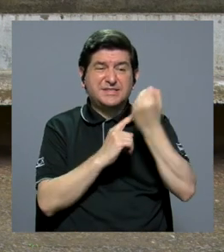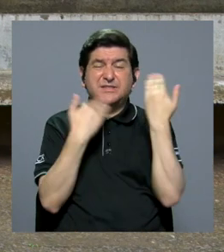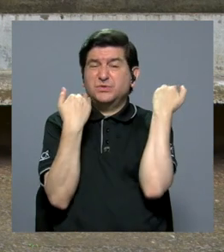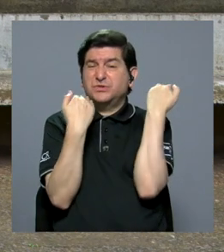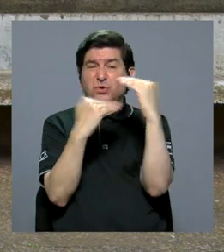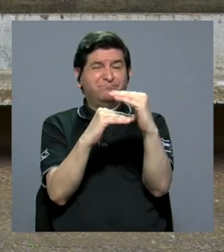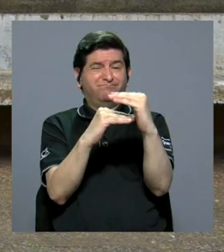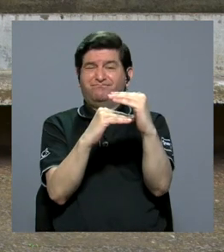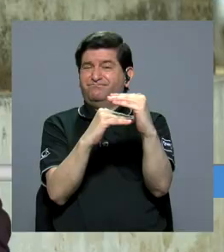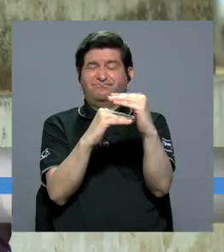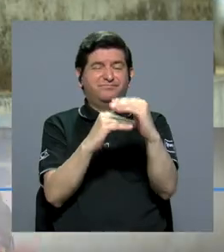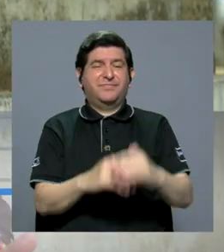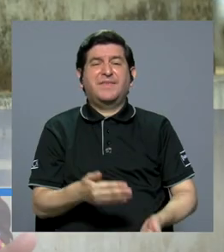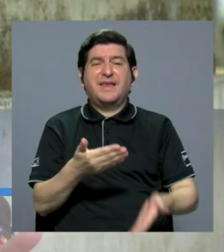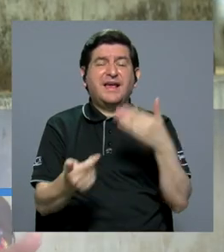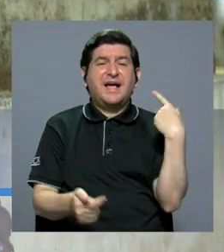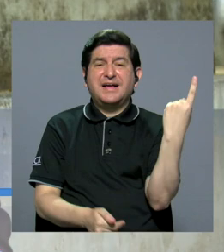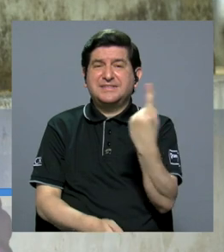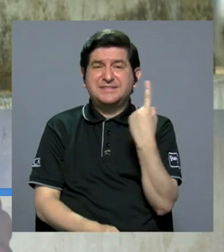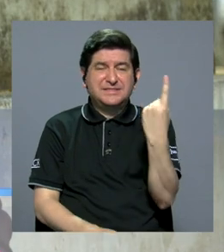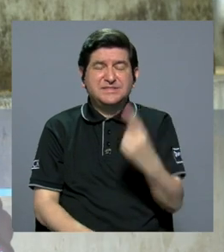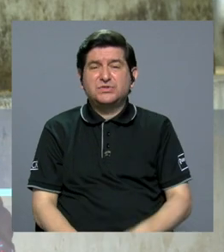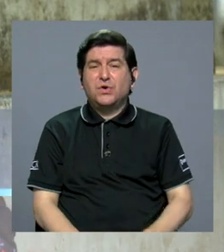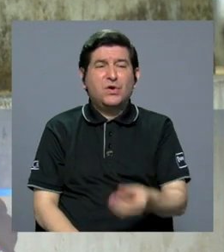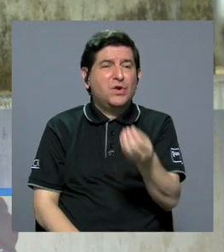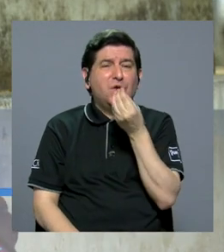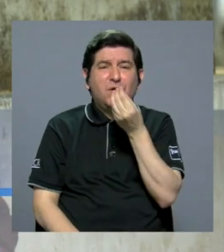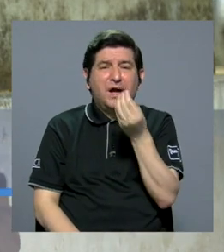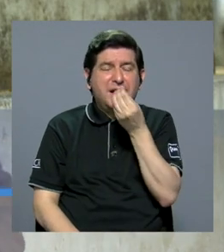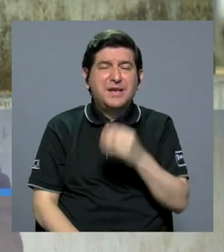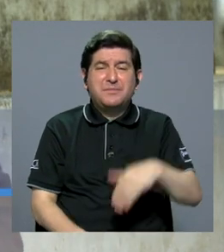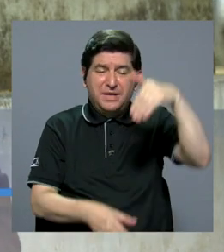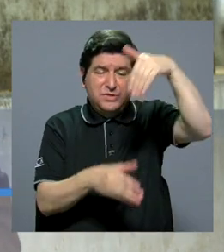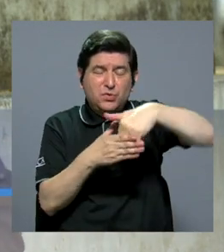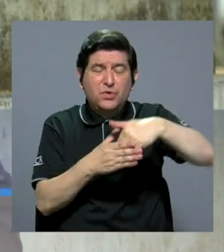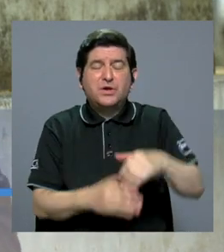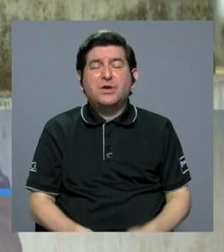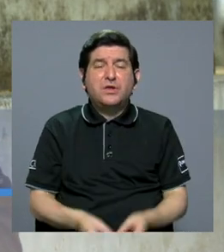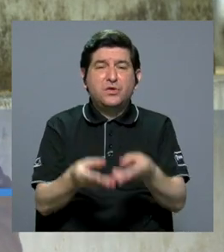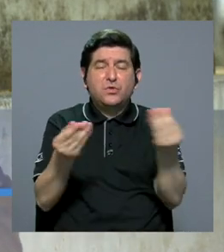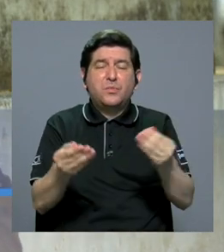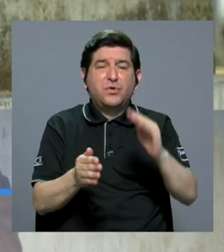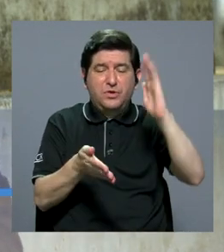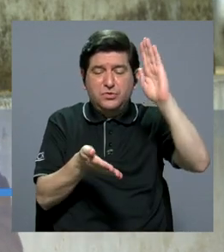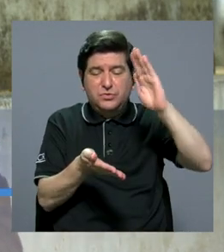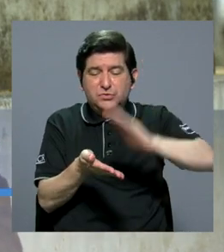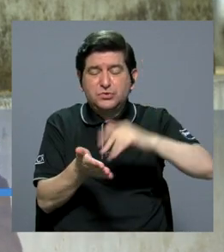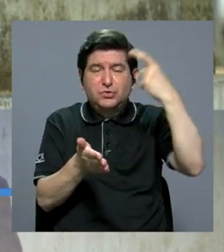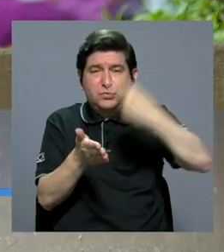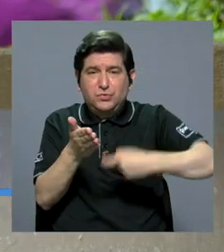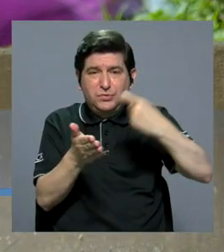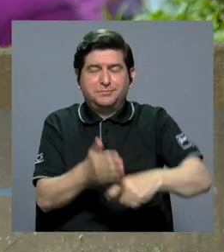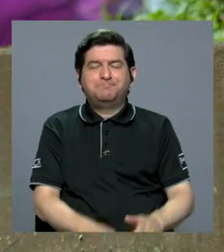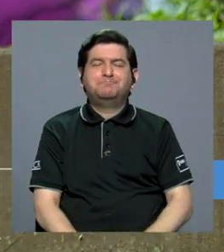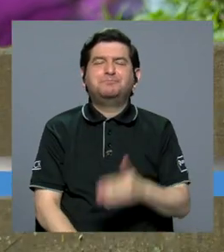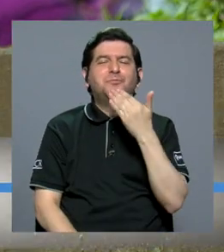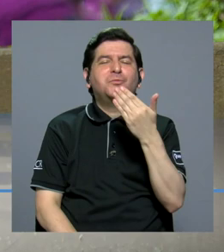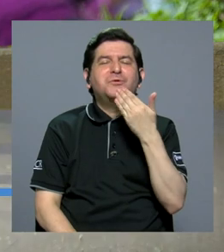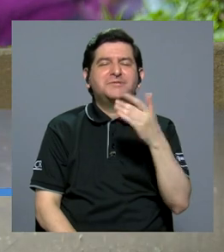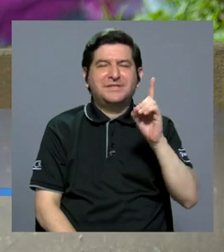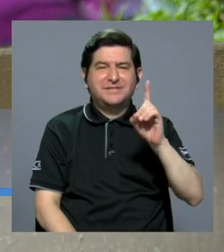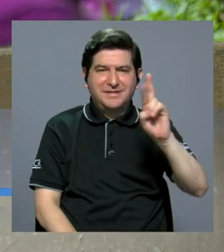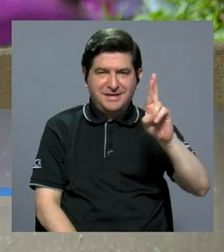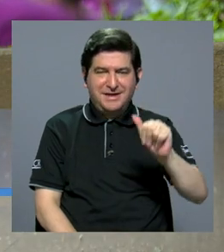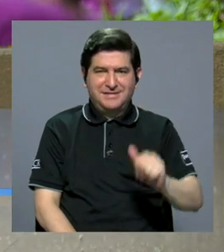ver limitados a casi que solo los alimentos incluidos en la canasta básica tributaria. Muy bien, muchas